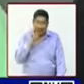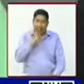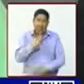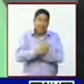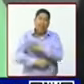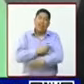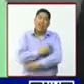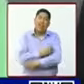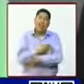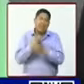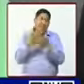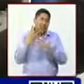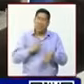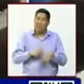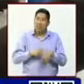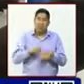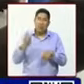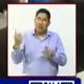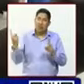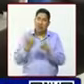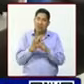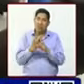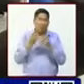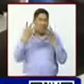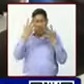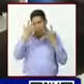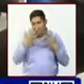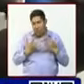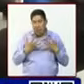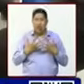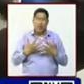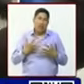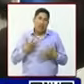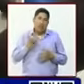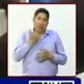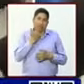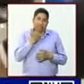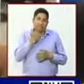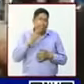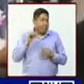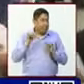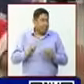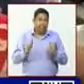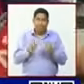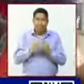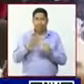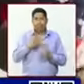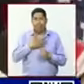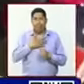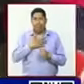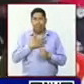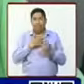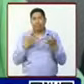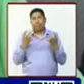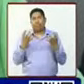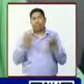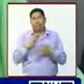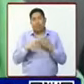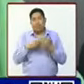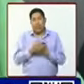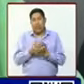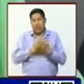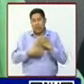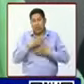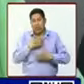tanto tiempo y que está de paso nomás? Mucha pena, tristeza de que no se quede conmigo, que es imposible, yo sé, yo la entiendo todo.